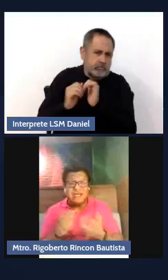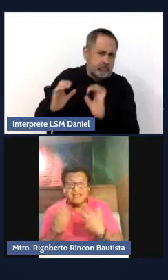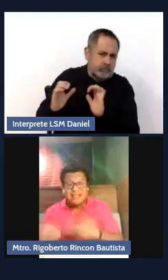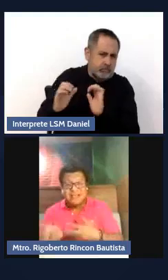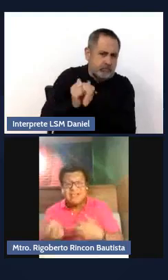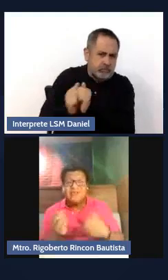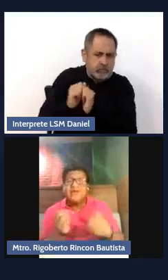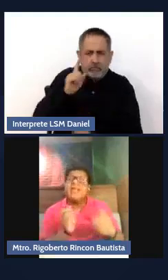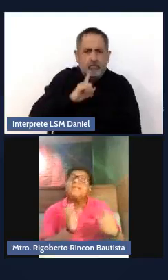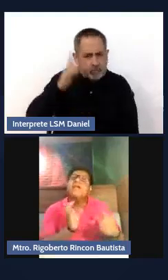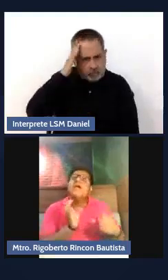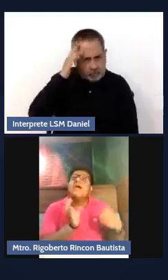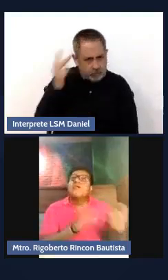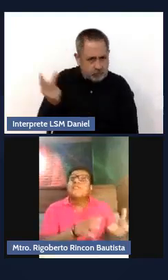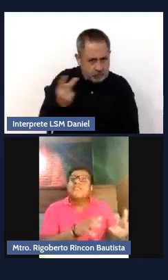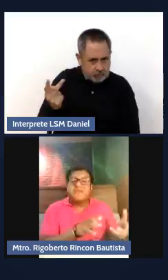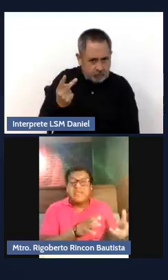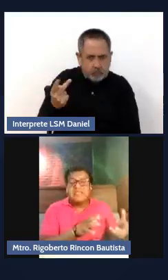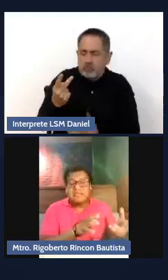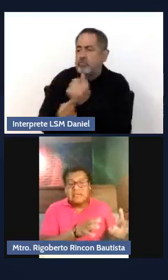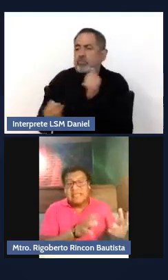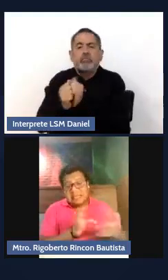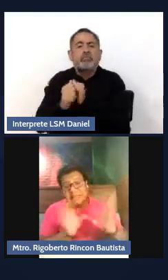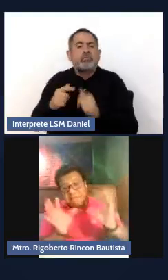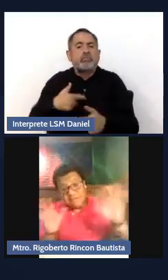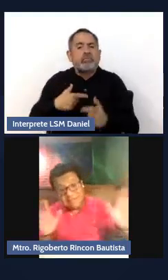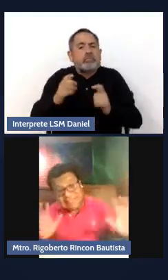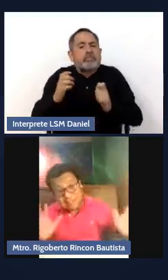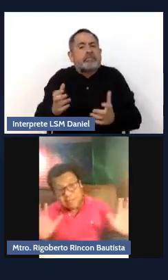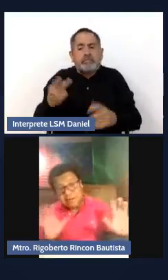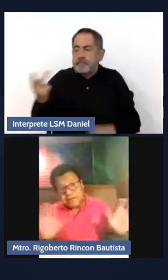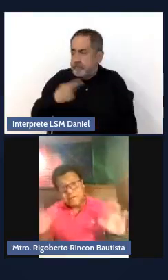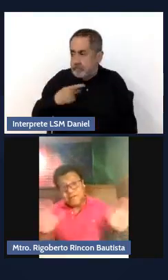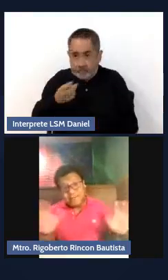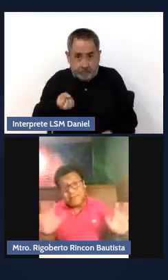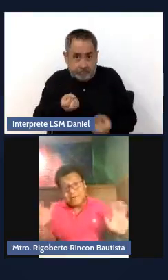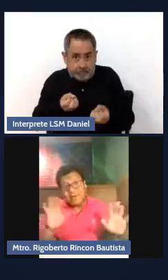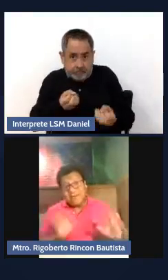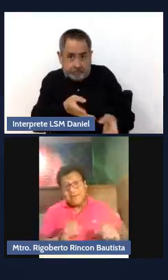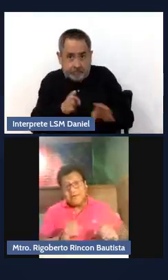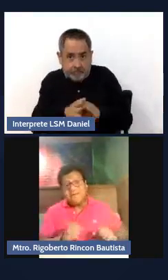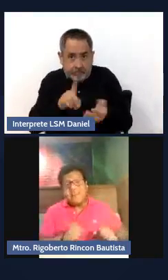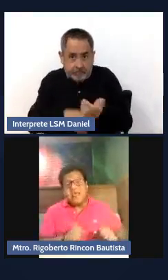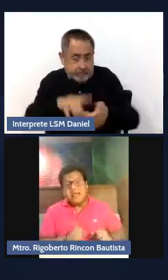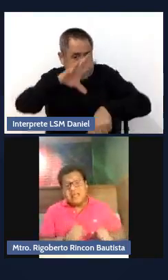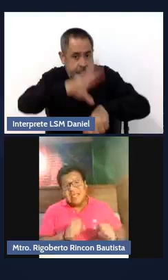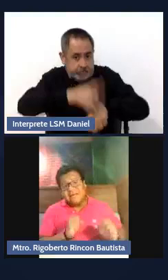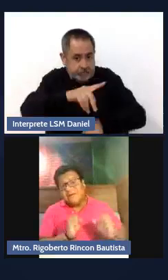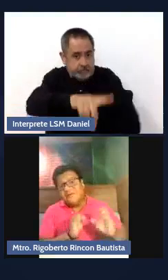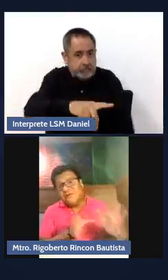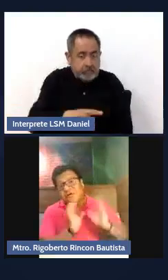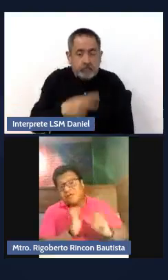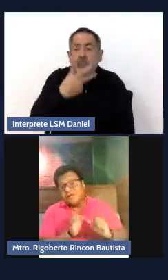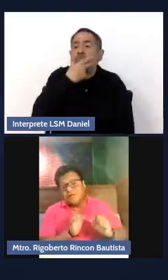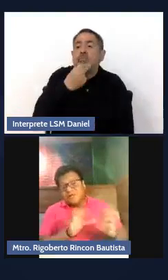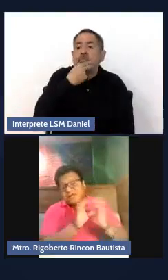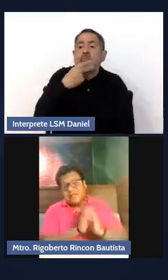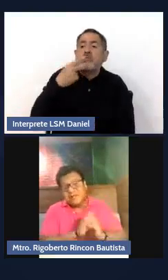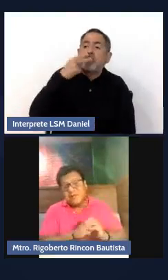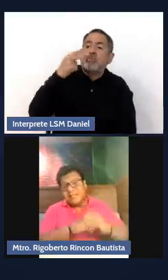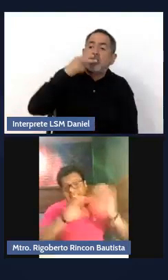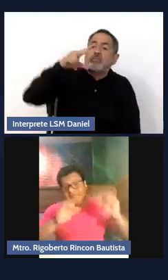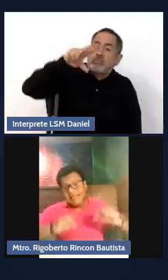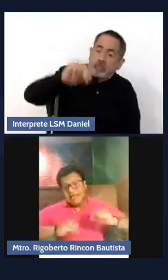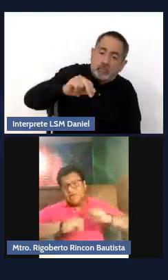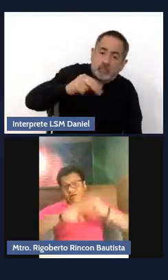de hogar, nos hace referencia también de qué tan permisivo podemos ser con el varón de que el varón no consuma tabaco y que se vea como